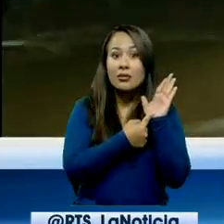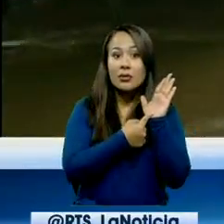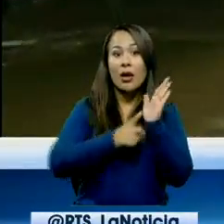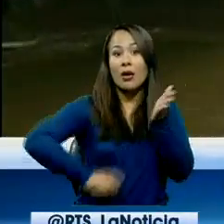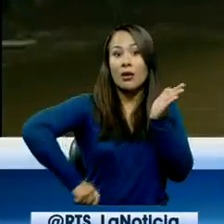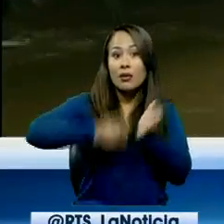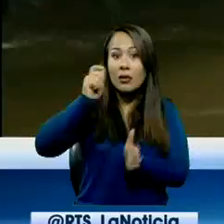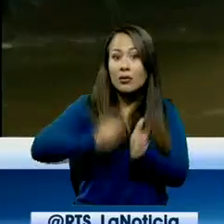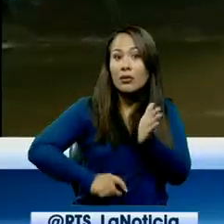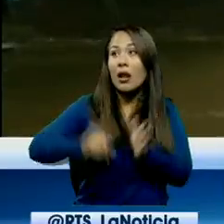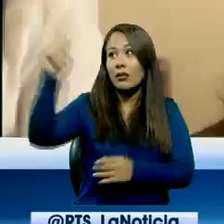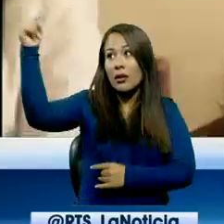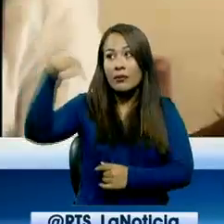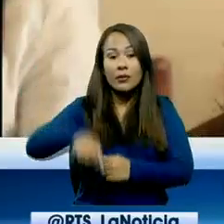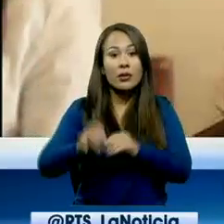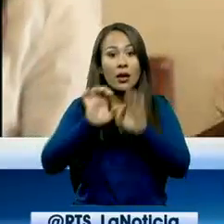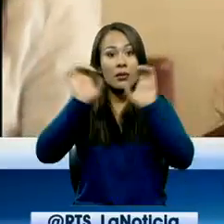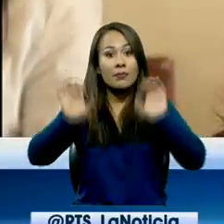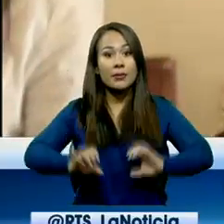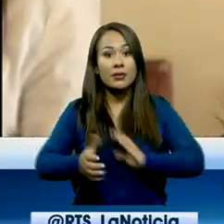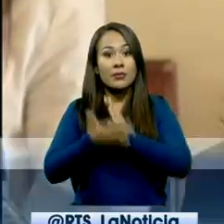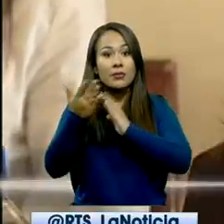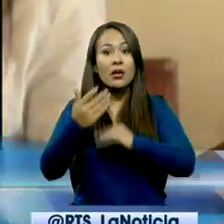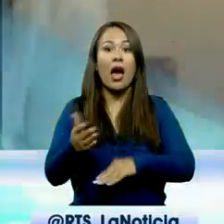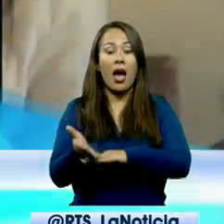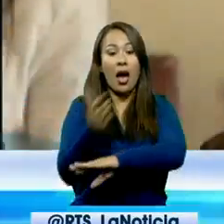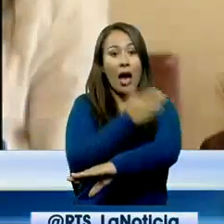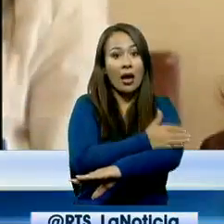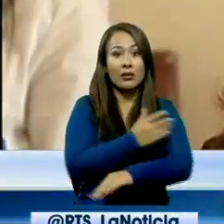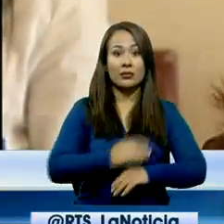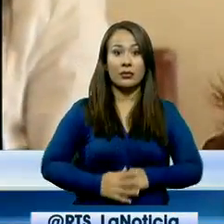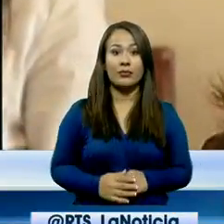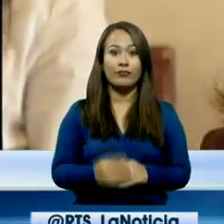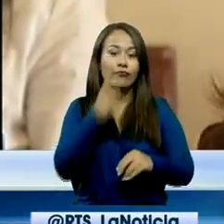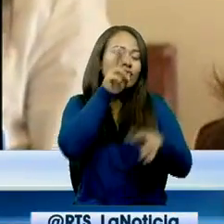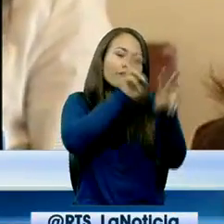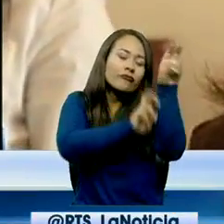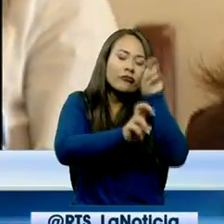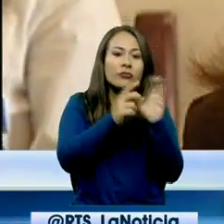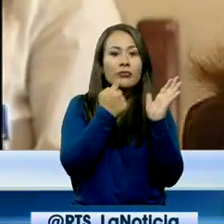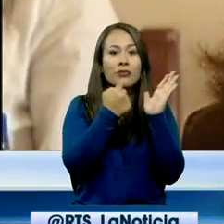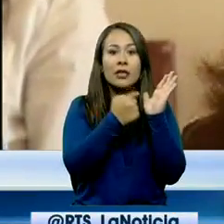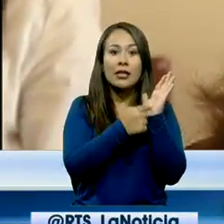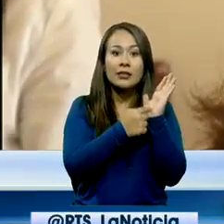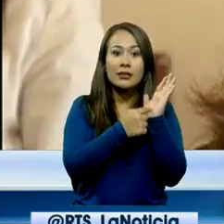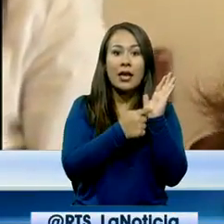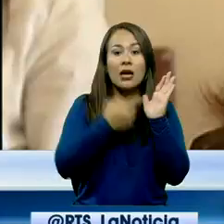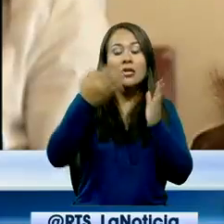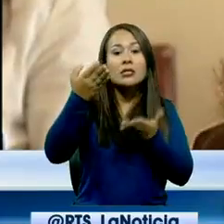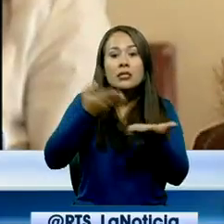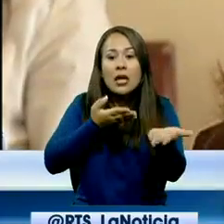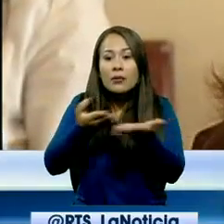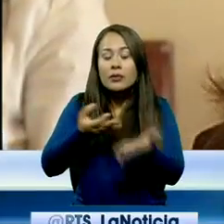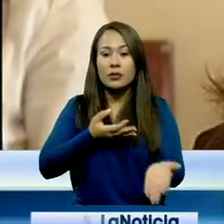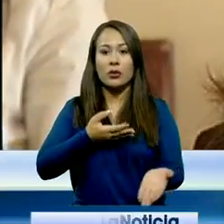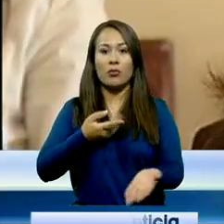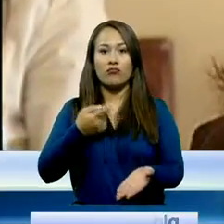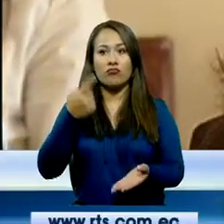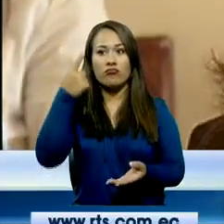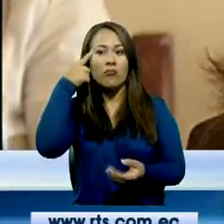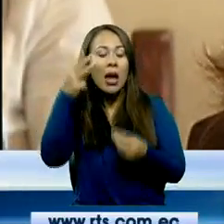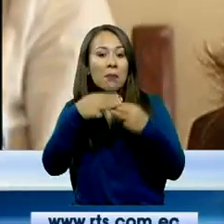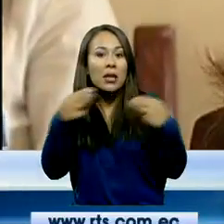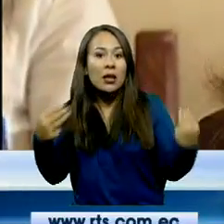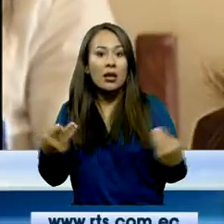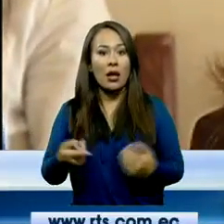contrato de ejecución de obra. Tiene cláusulas específicas en donde se establece la calidad, el material a utilizar,